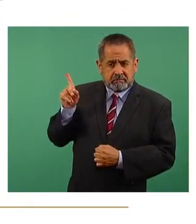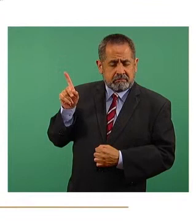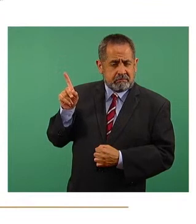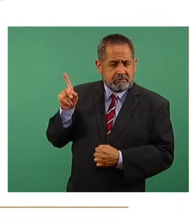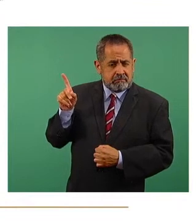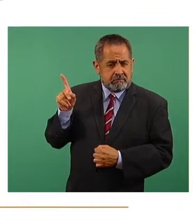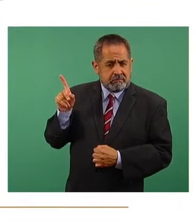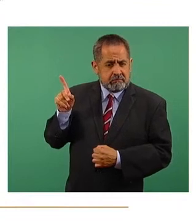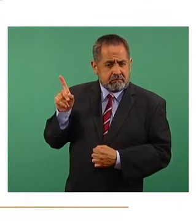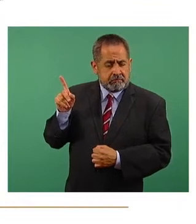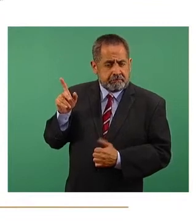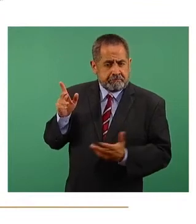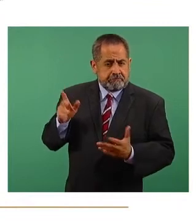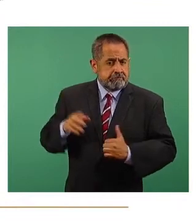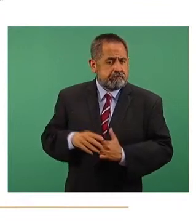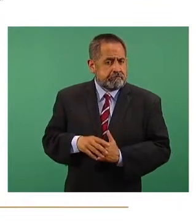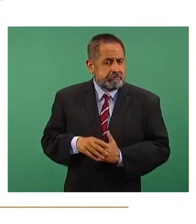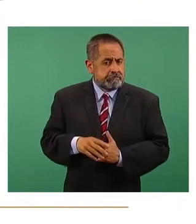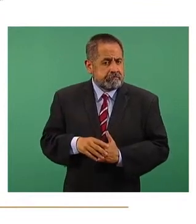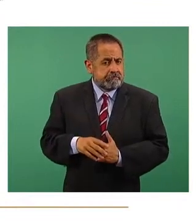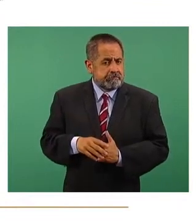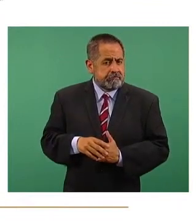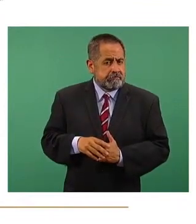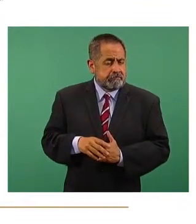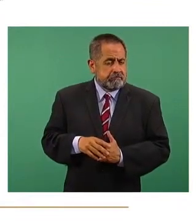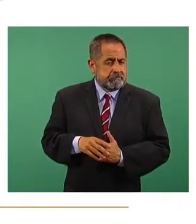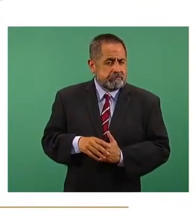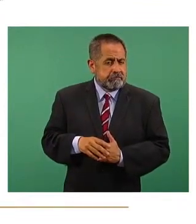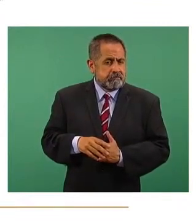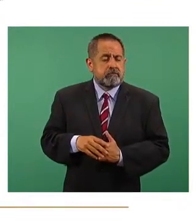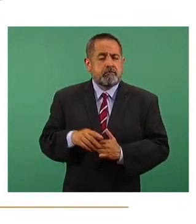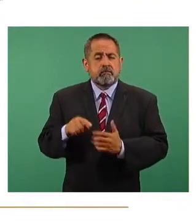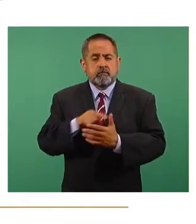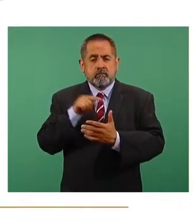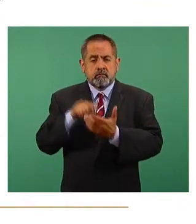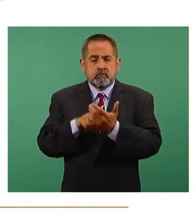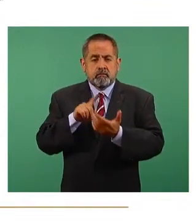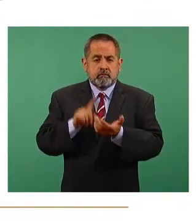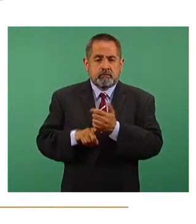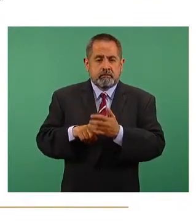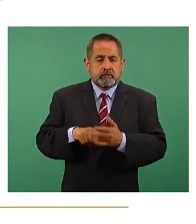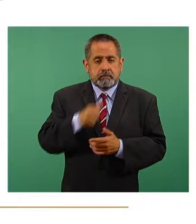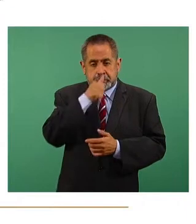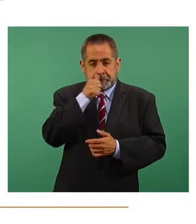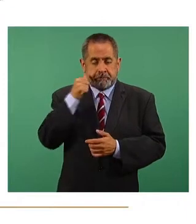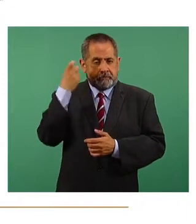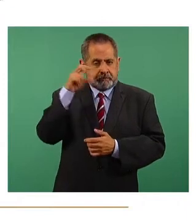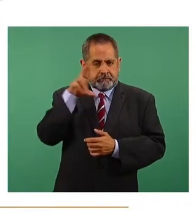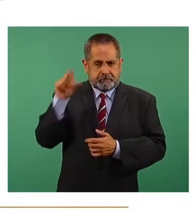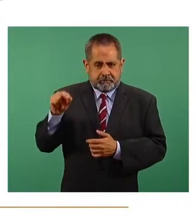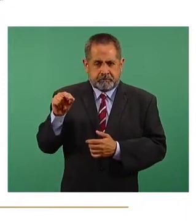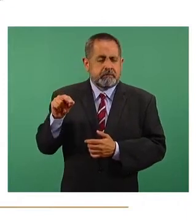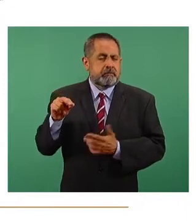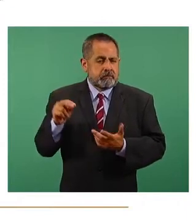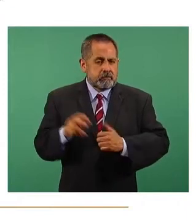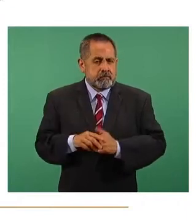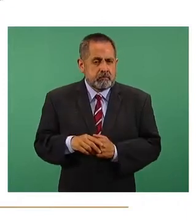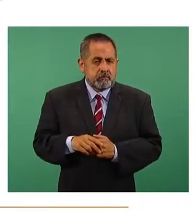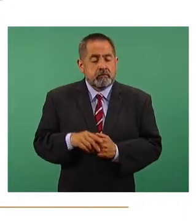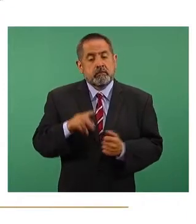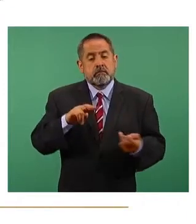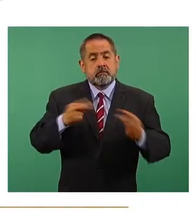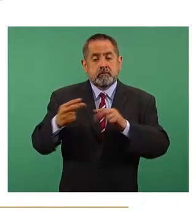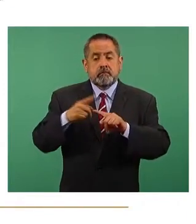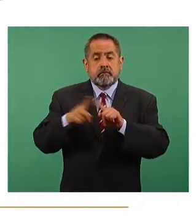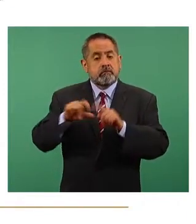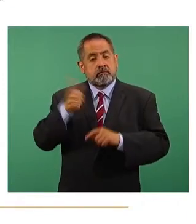Y en la Benito Juárez está dando el precio a 25 pesos 61 centavos por kilo. Vivagás, en cambio,